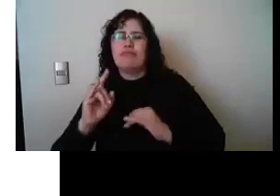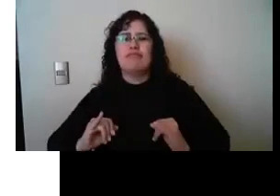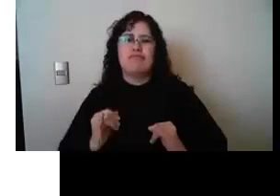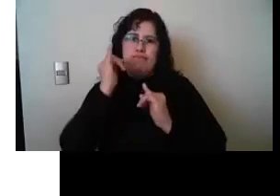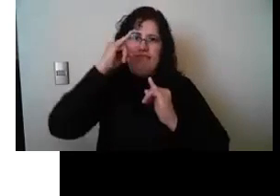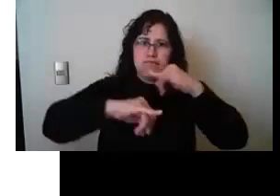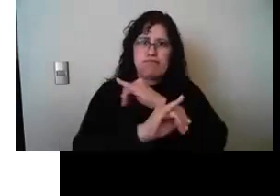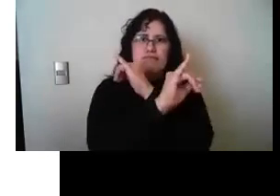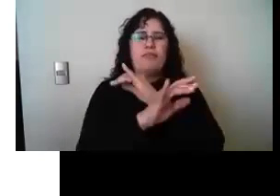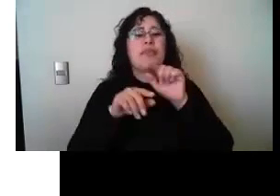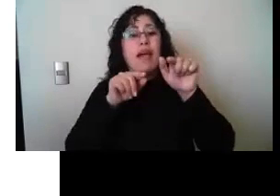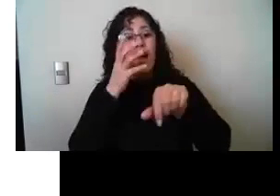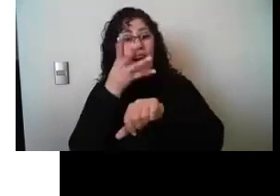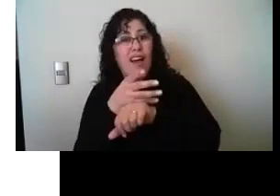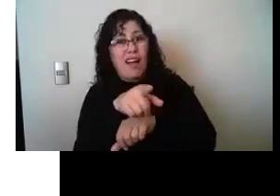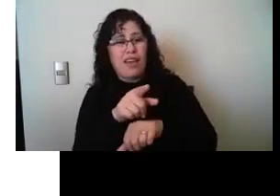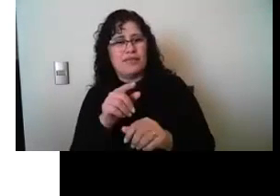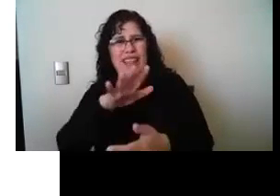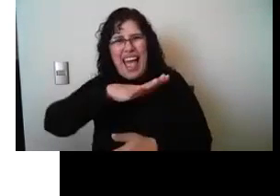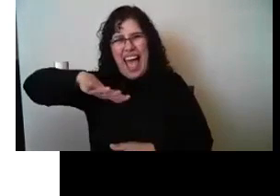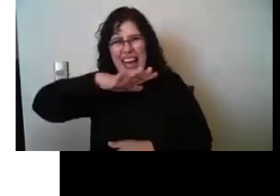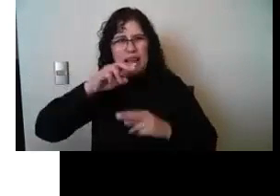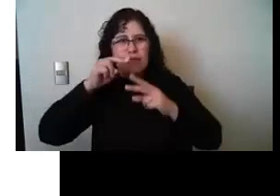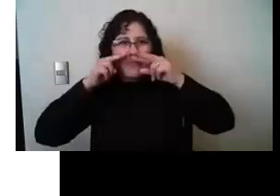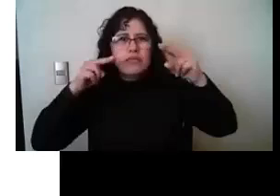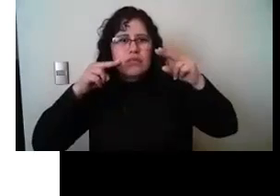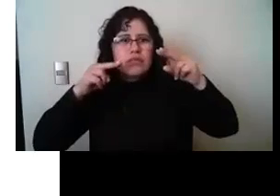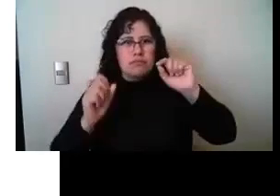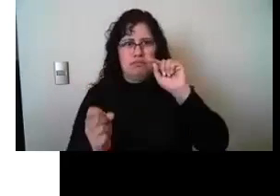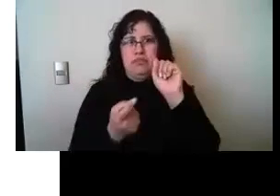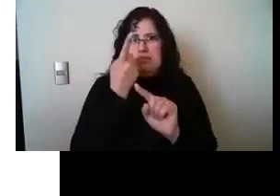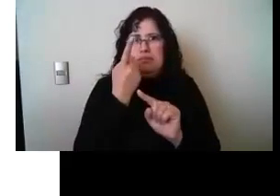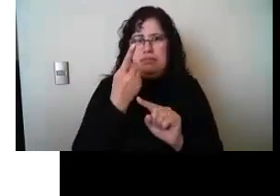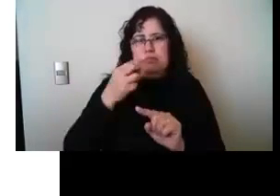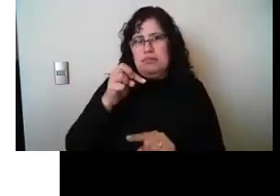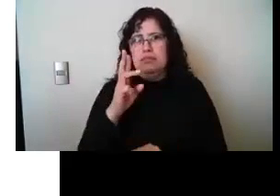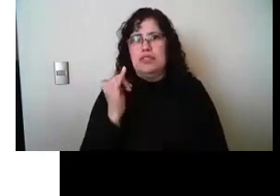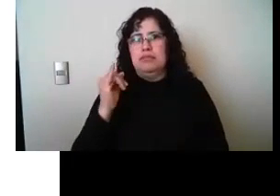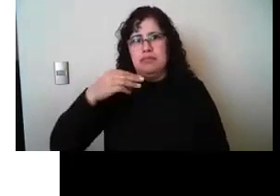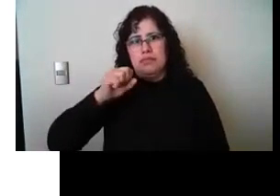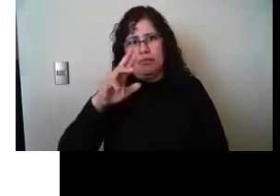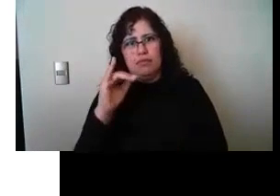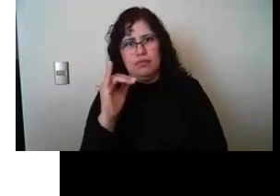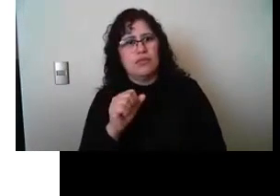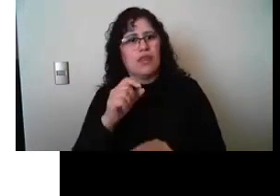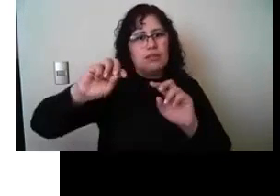Tenemos dos áreas olfatorias, una área olfatoria primaria y otra secundaria, marcadas aquí,